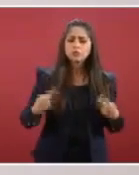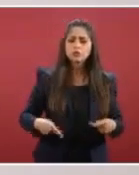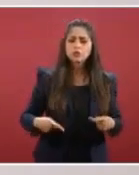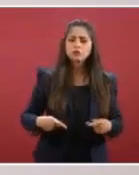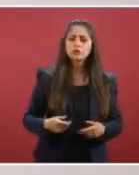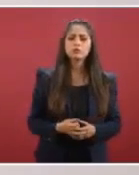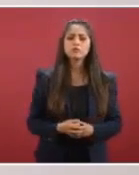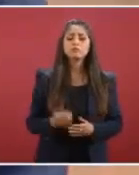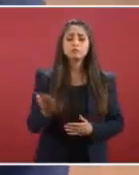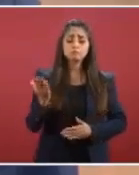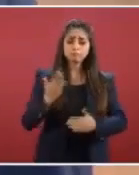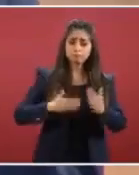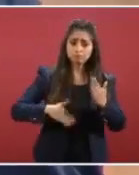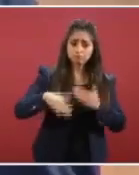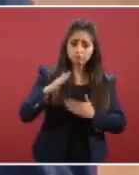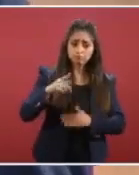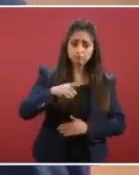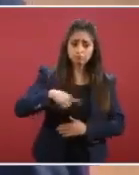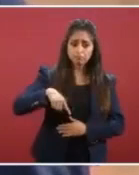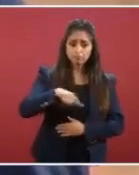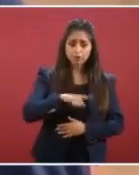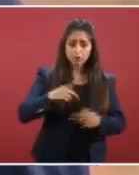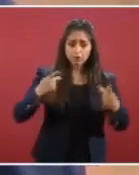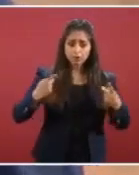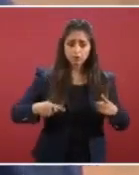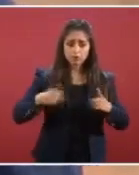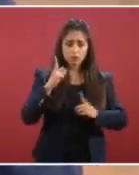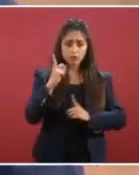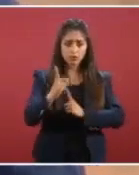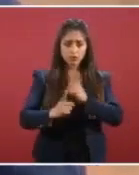los deportistas puedan